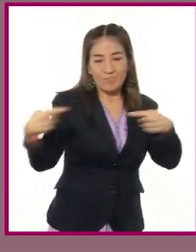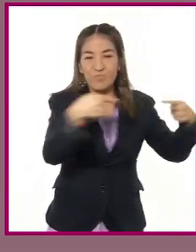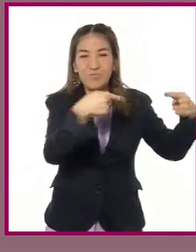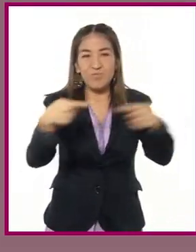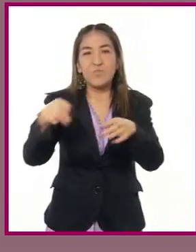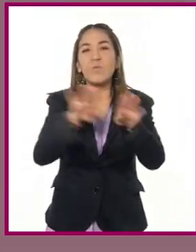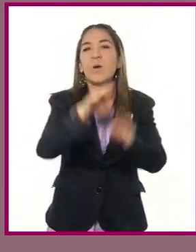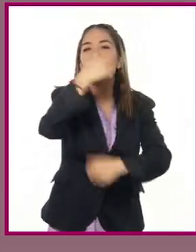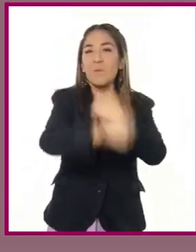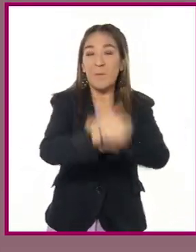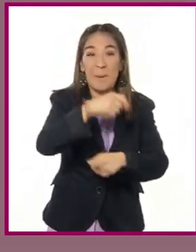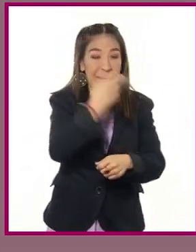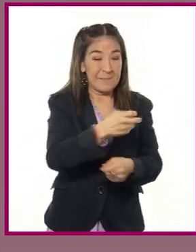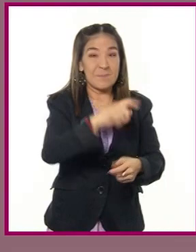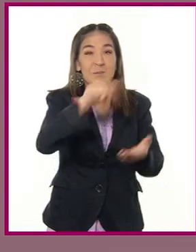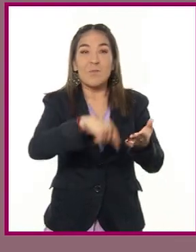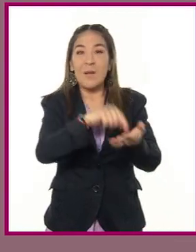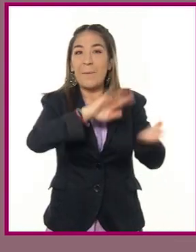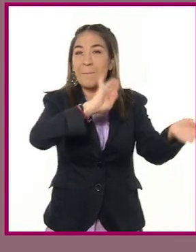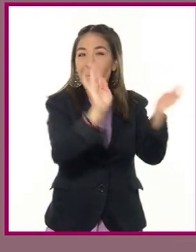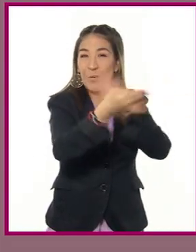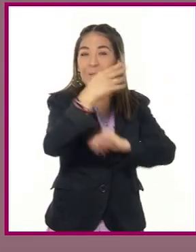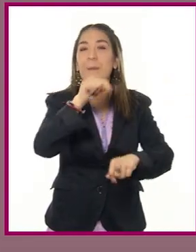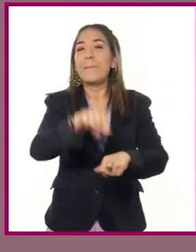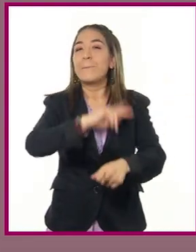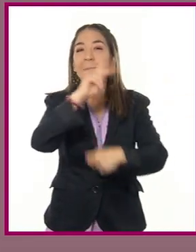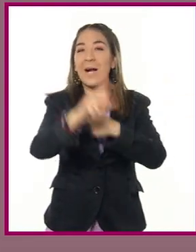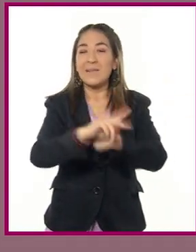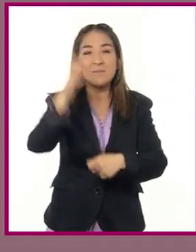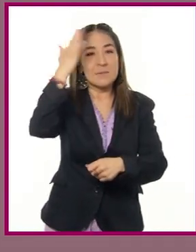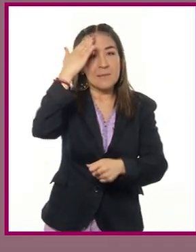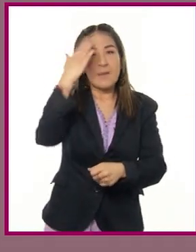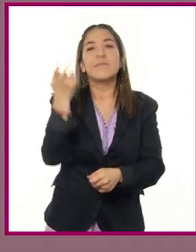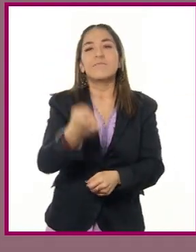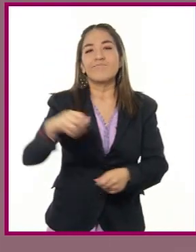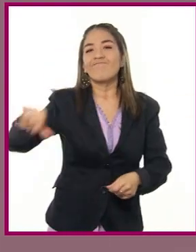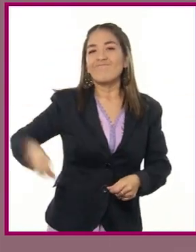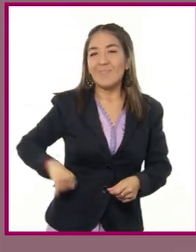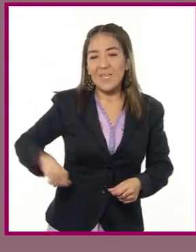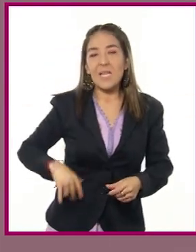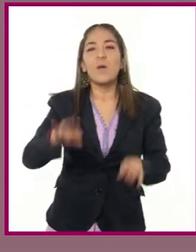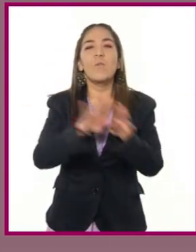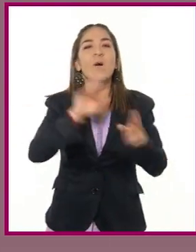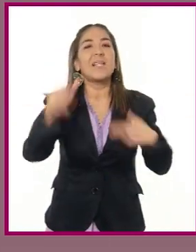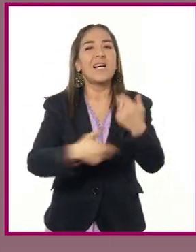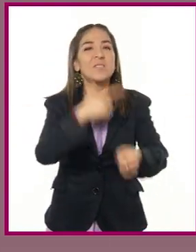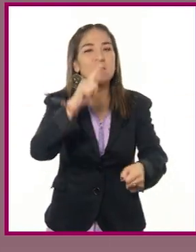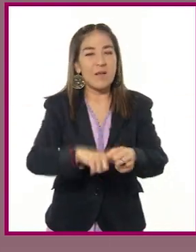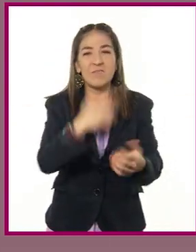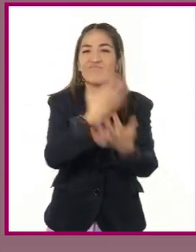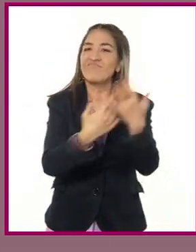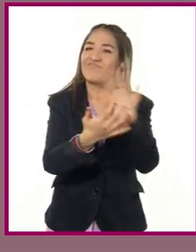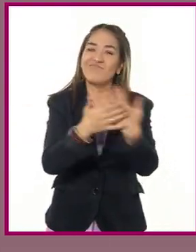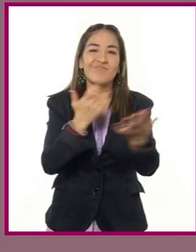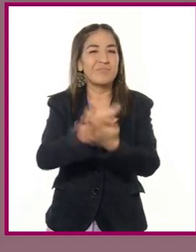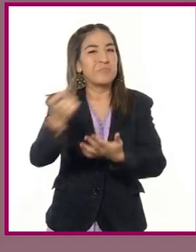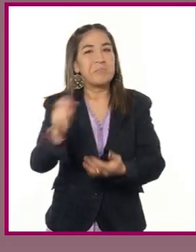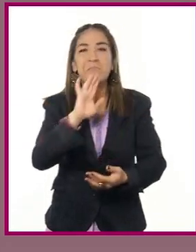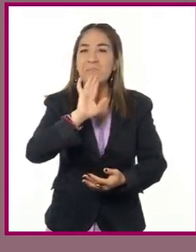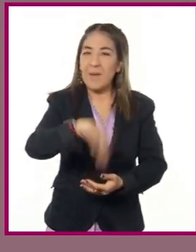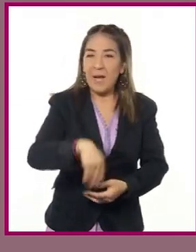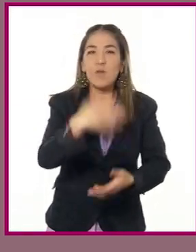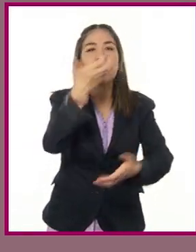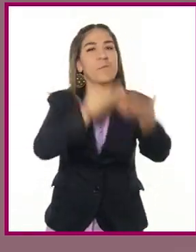potencias mundiales y estos, son: un menor interés en los productos nacionales, mano de obra mal pagada,